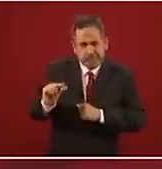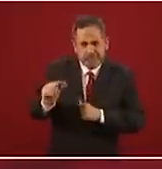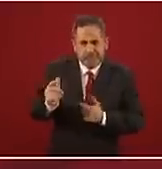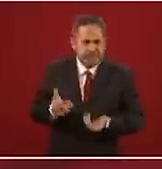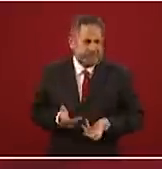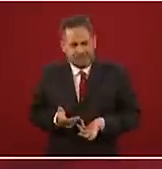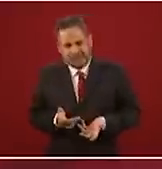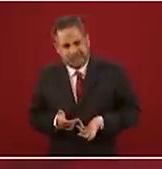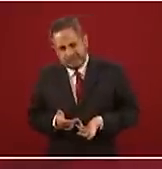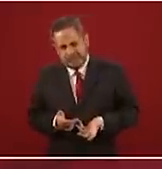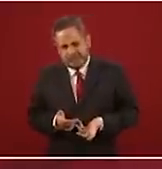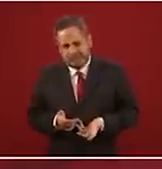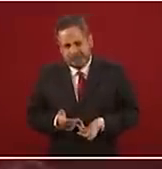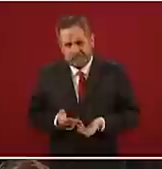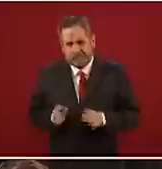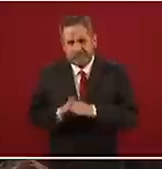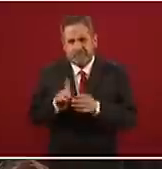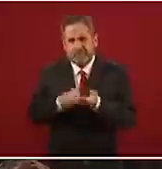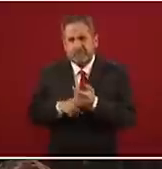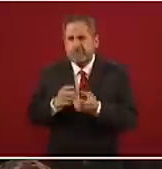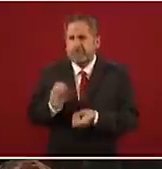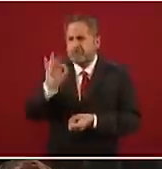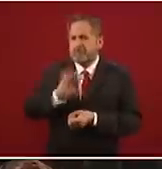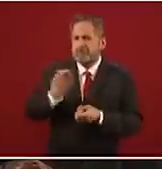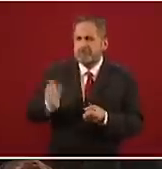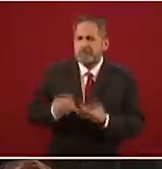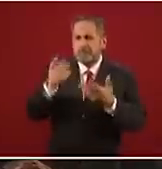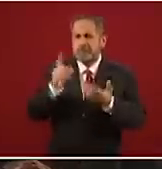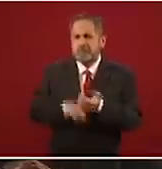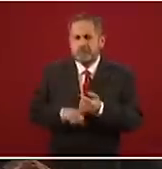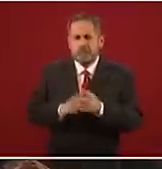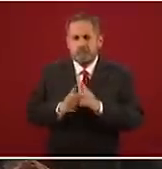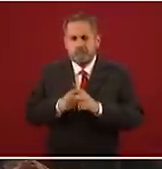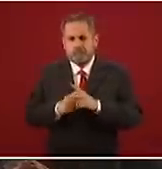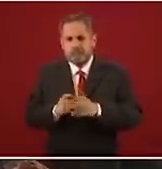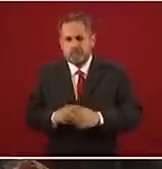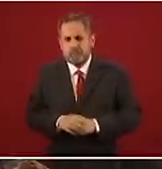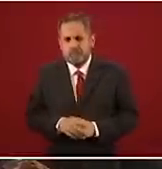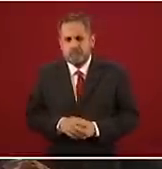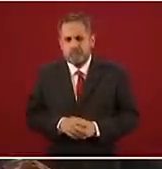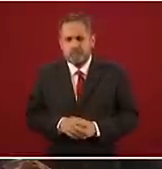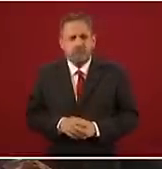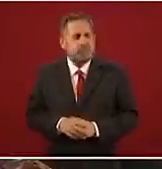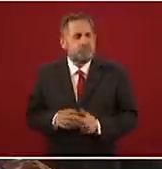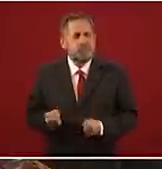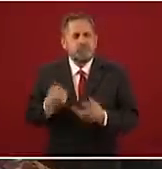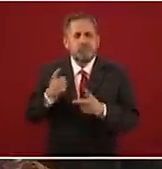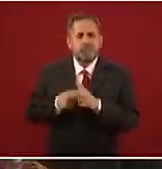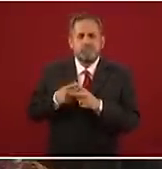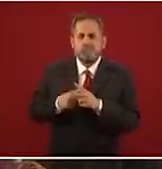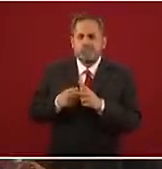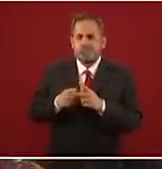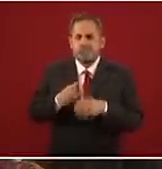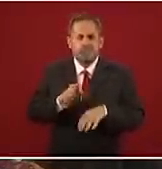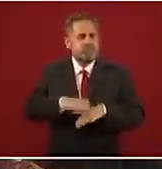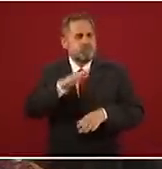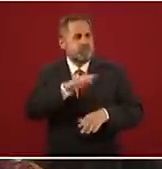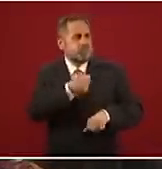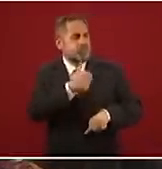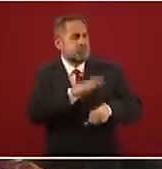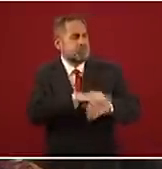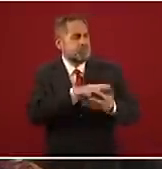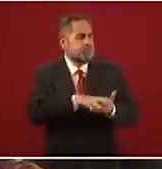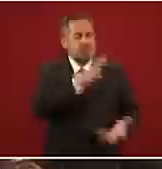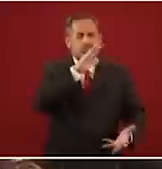No sé qué proporción se tiene